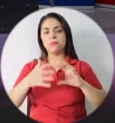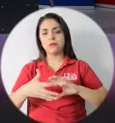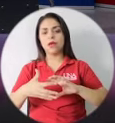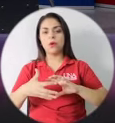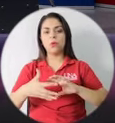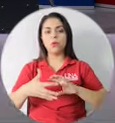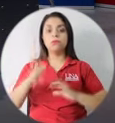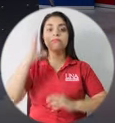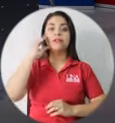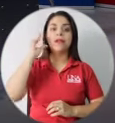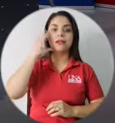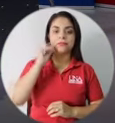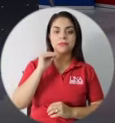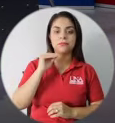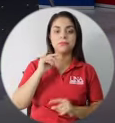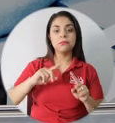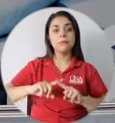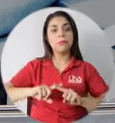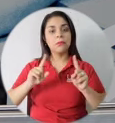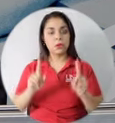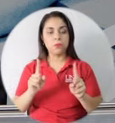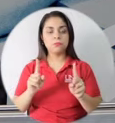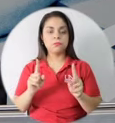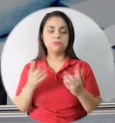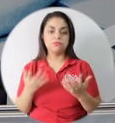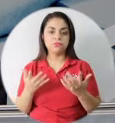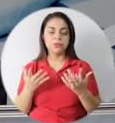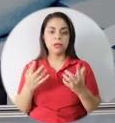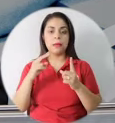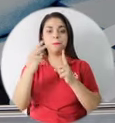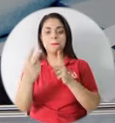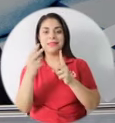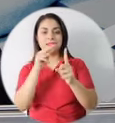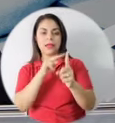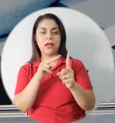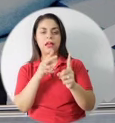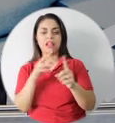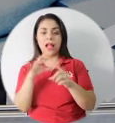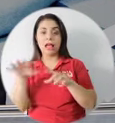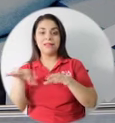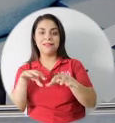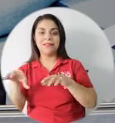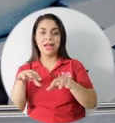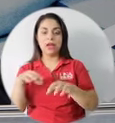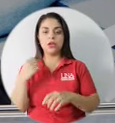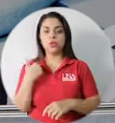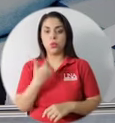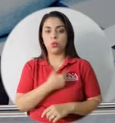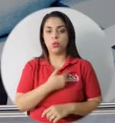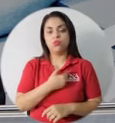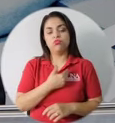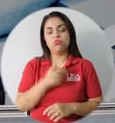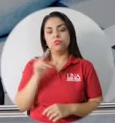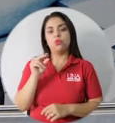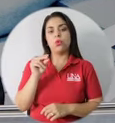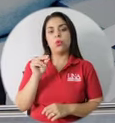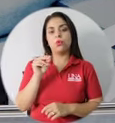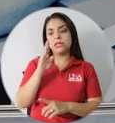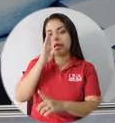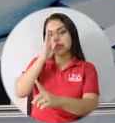¿verdad? La vivencia. Okay. Pero desde el punto de vista de la actividad, quienes no estamos